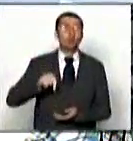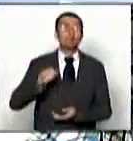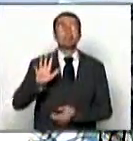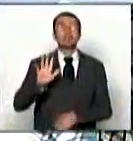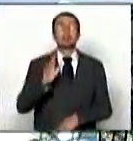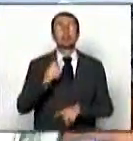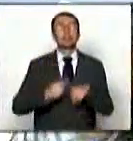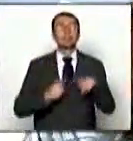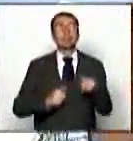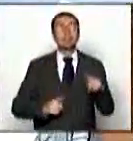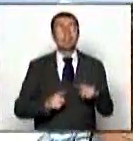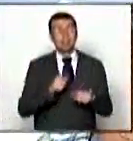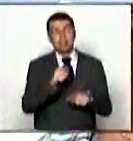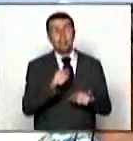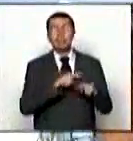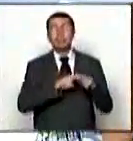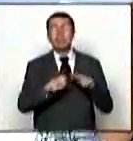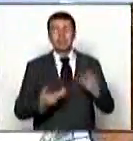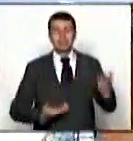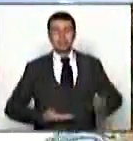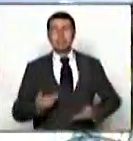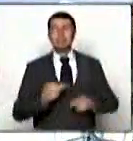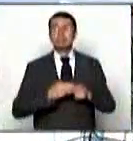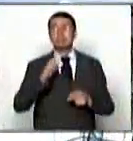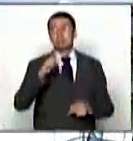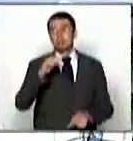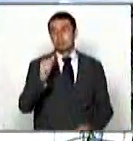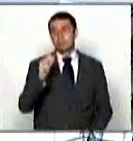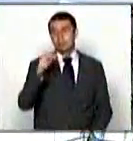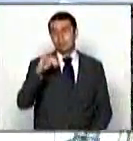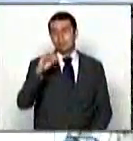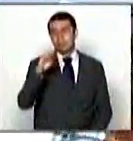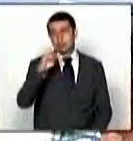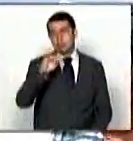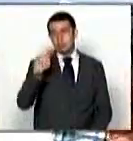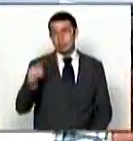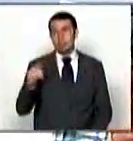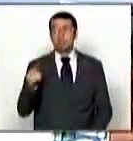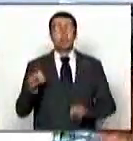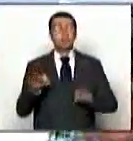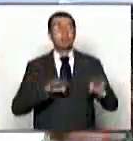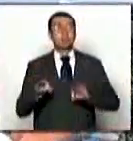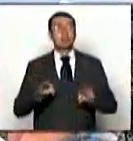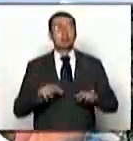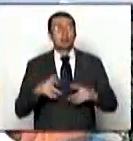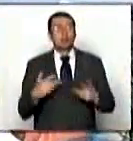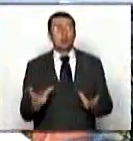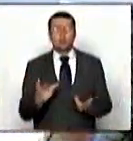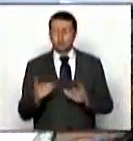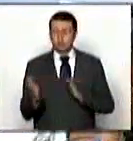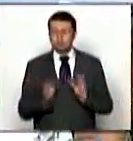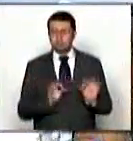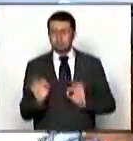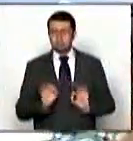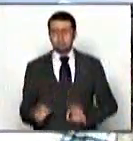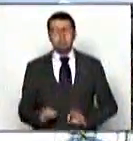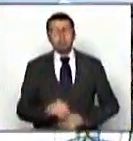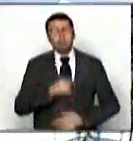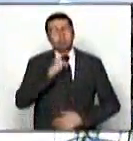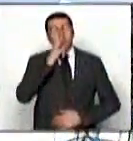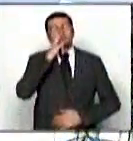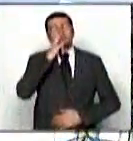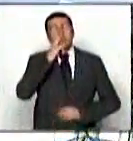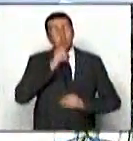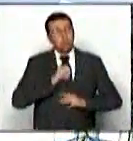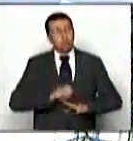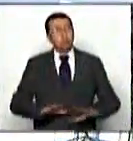en Manimeses y Manizales para enseñar técnicas de respiración fundamentalmente. Y con él hacemos periódicamente un paseo